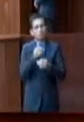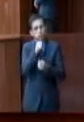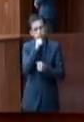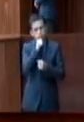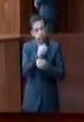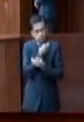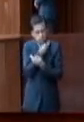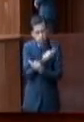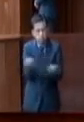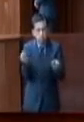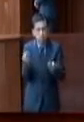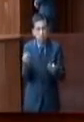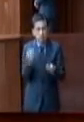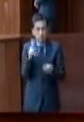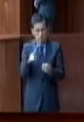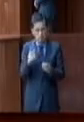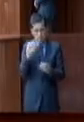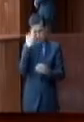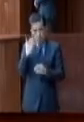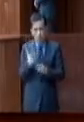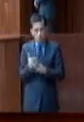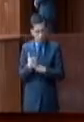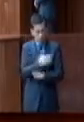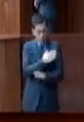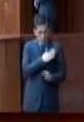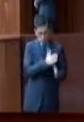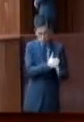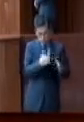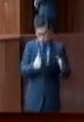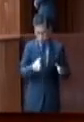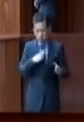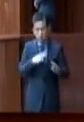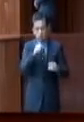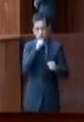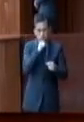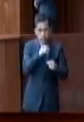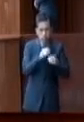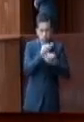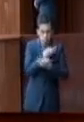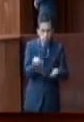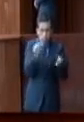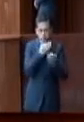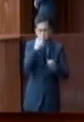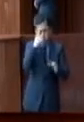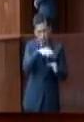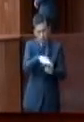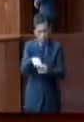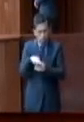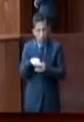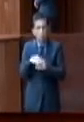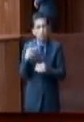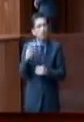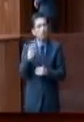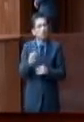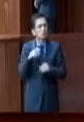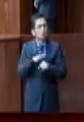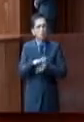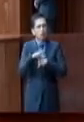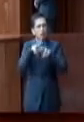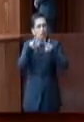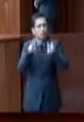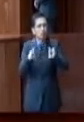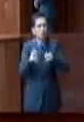existían varias campañas electorales a lo largo del país y la temática en general del comunicado es una temática sobre